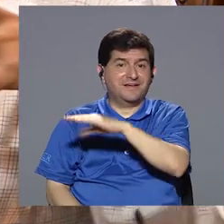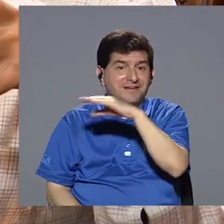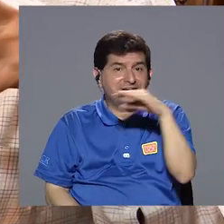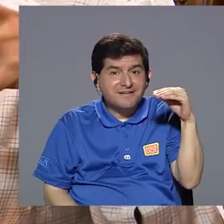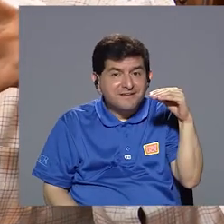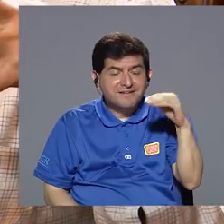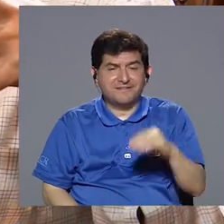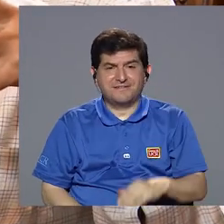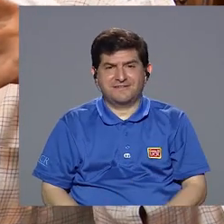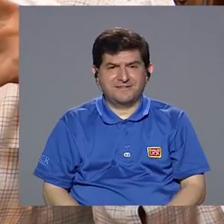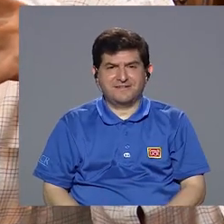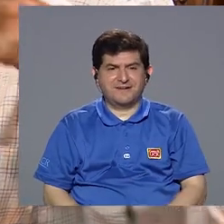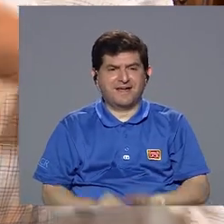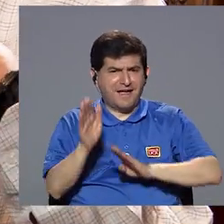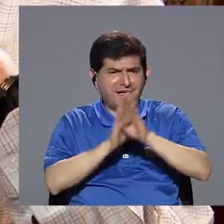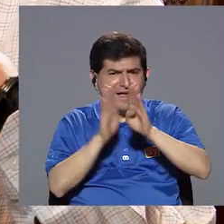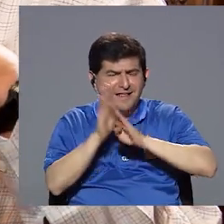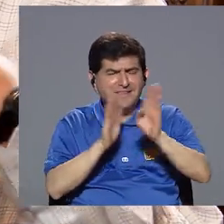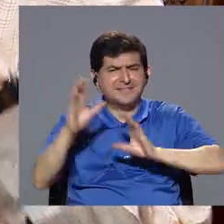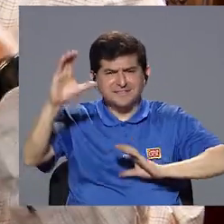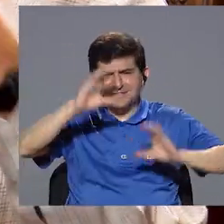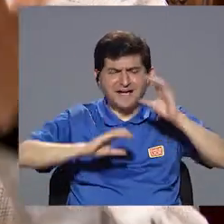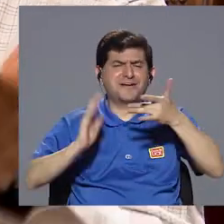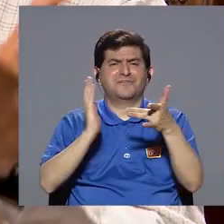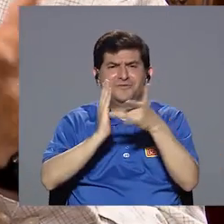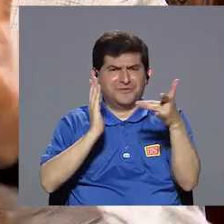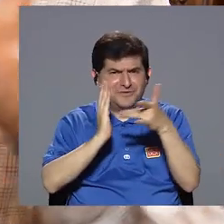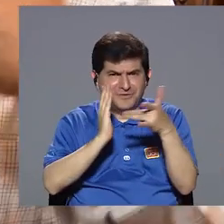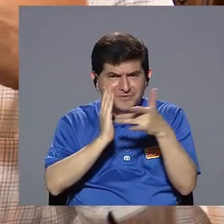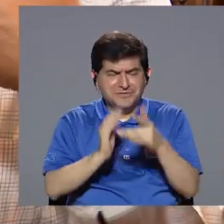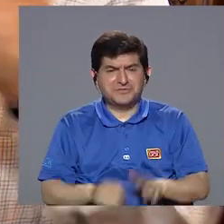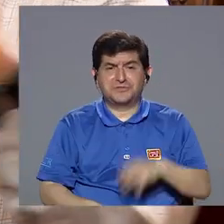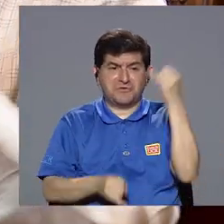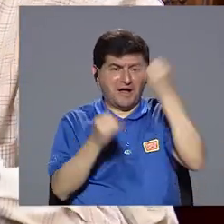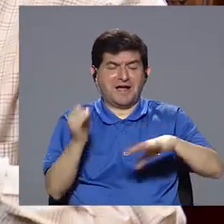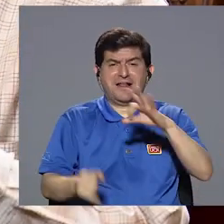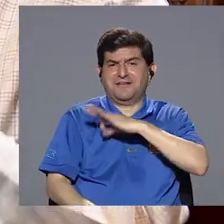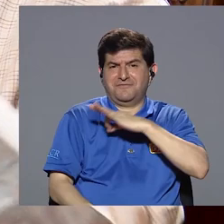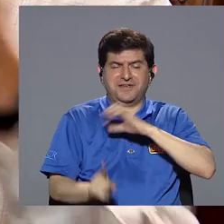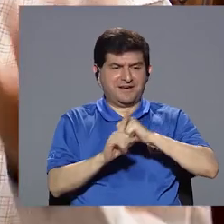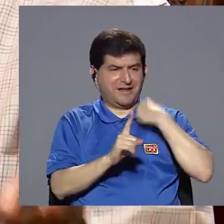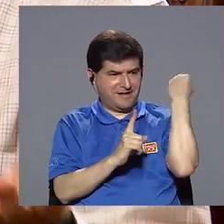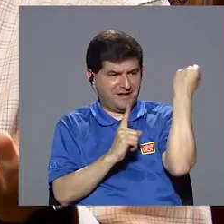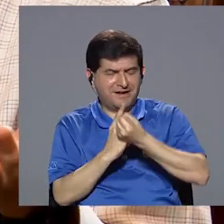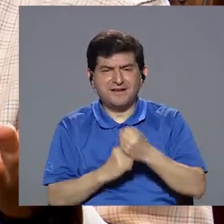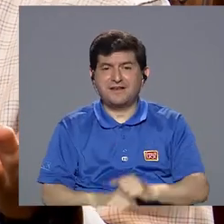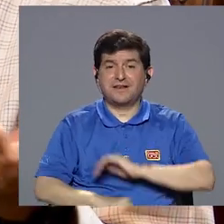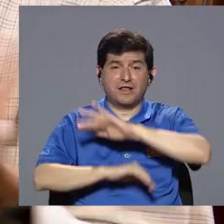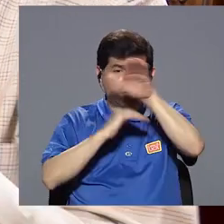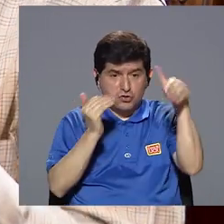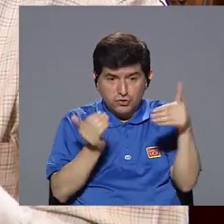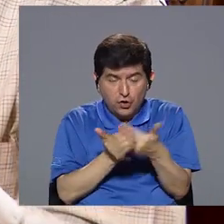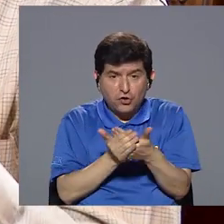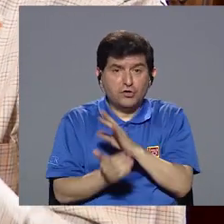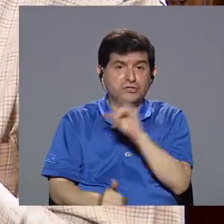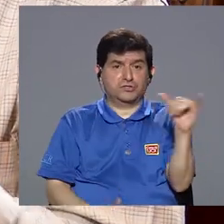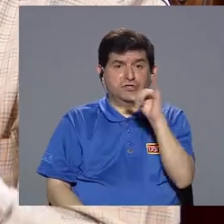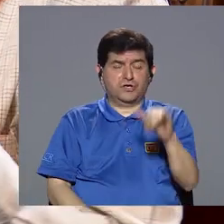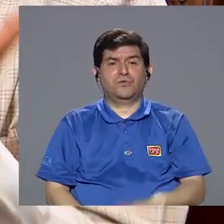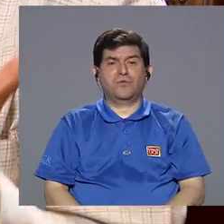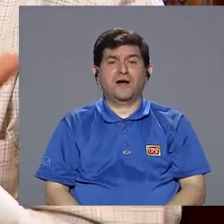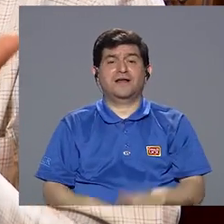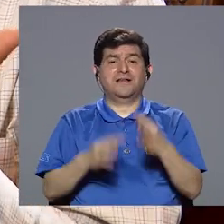y el desarrollo de la ciencia de la tecnología termina beneficiando a la sociedad como un todo y termina generando